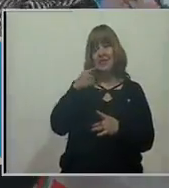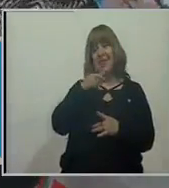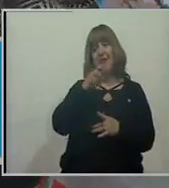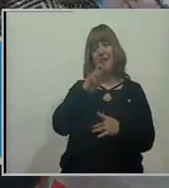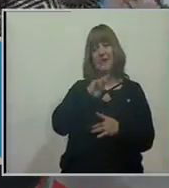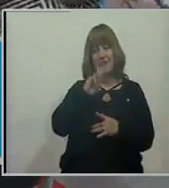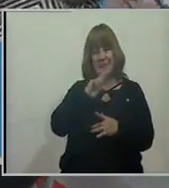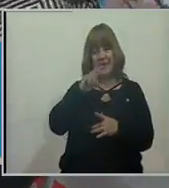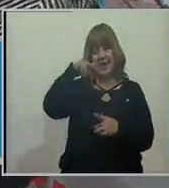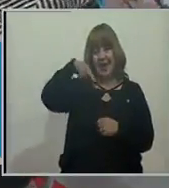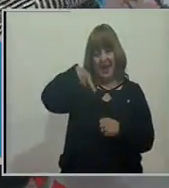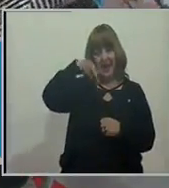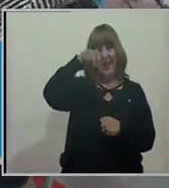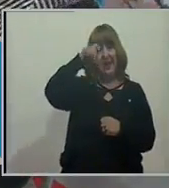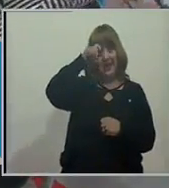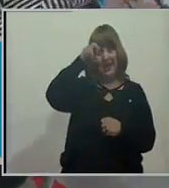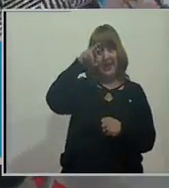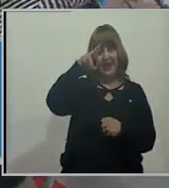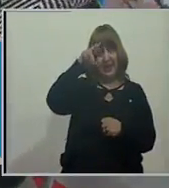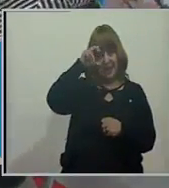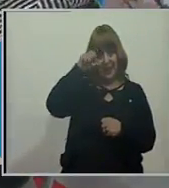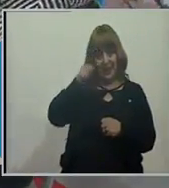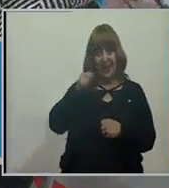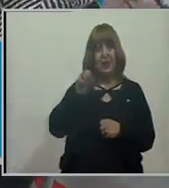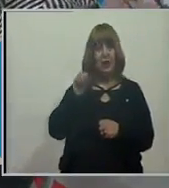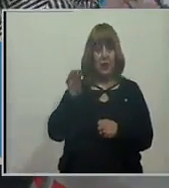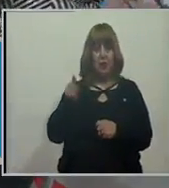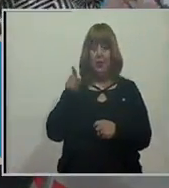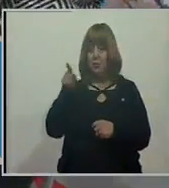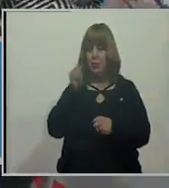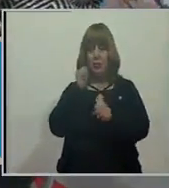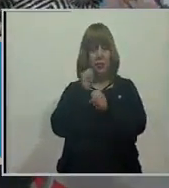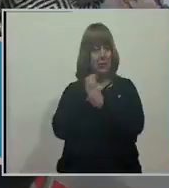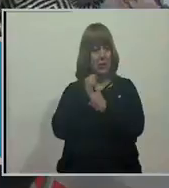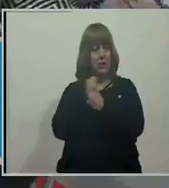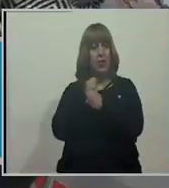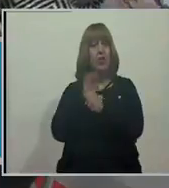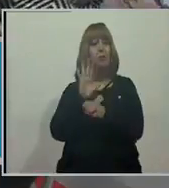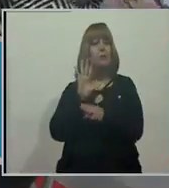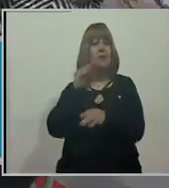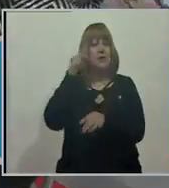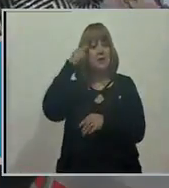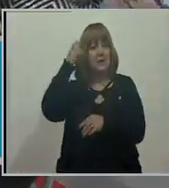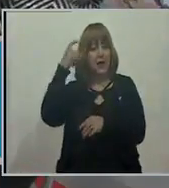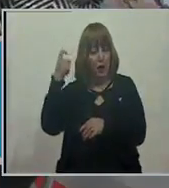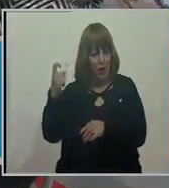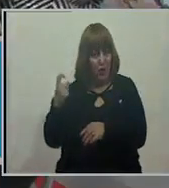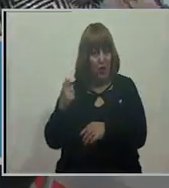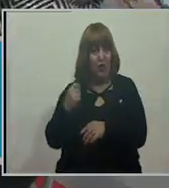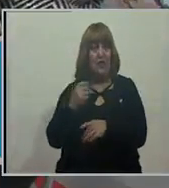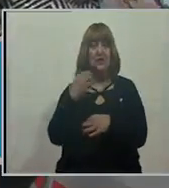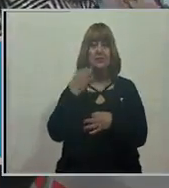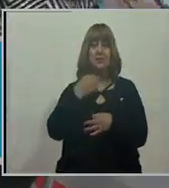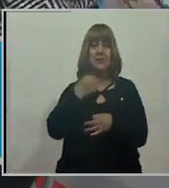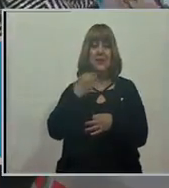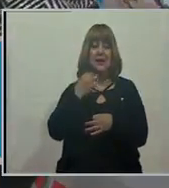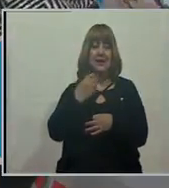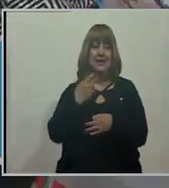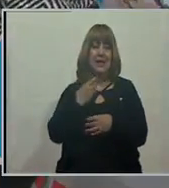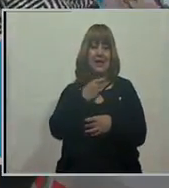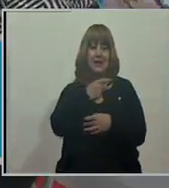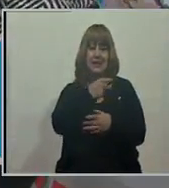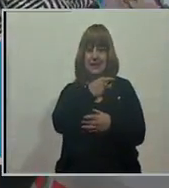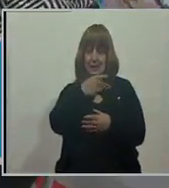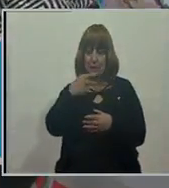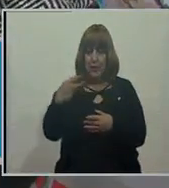porque si no nos va a dejar mal al resto. Nerea, haces un trabajo hermoso, psicóloga y especialista en sexualidad, ¿así se dice? Sexualidad